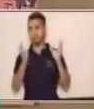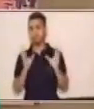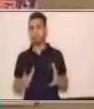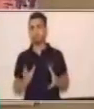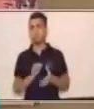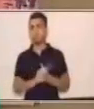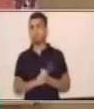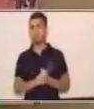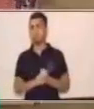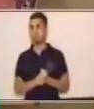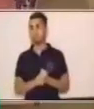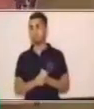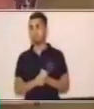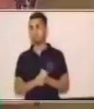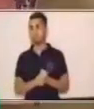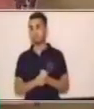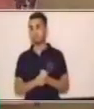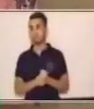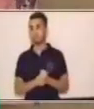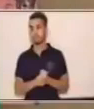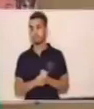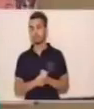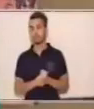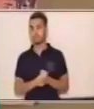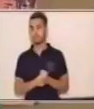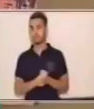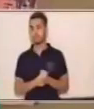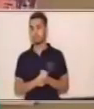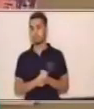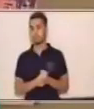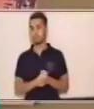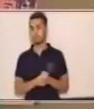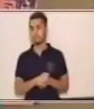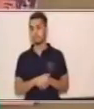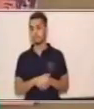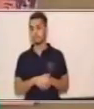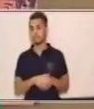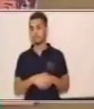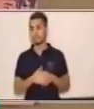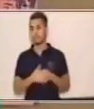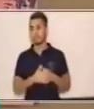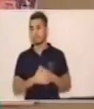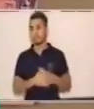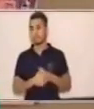la tómbola dice, la canción dice de la siguiente manera: